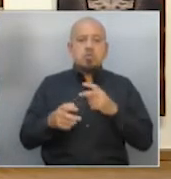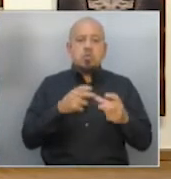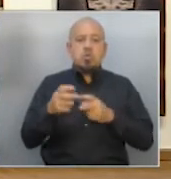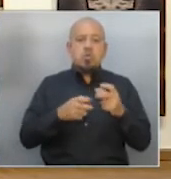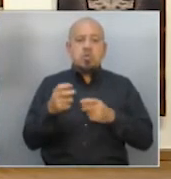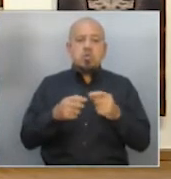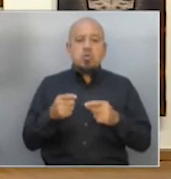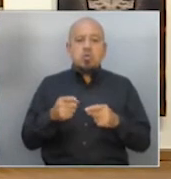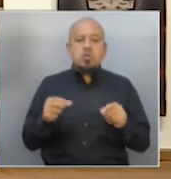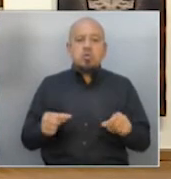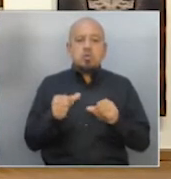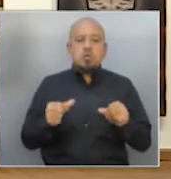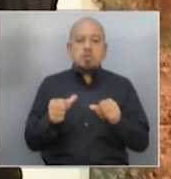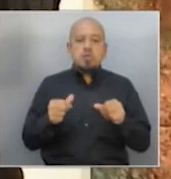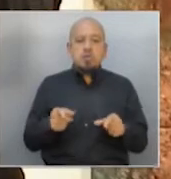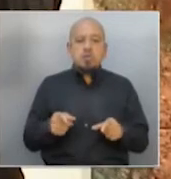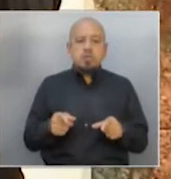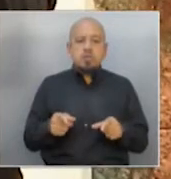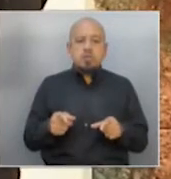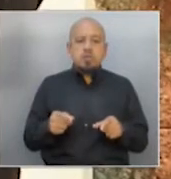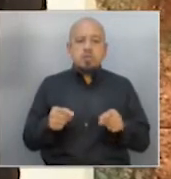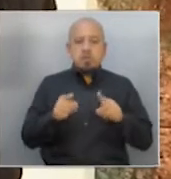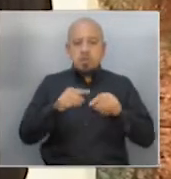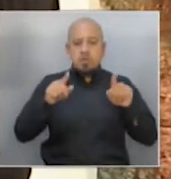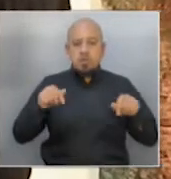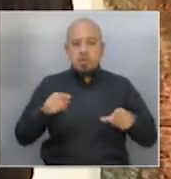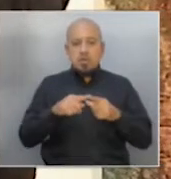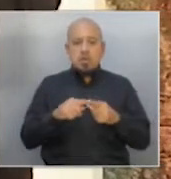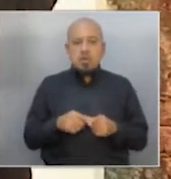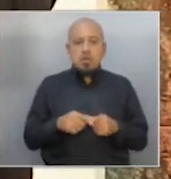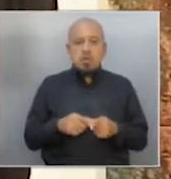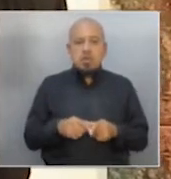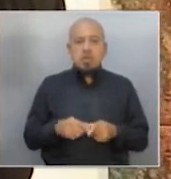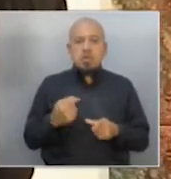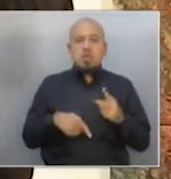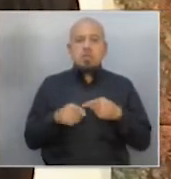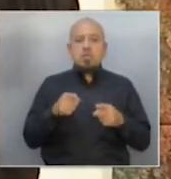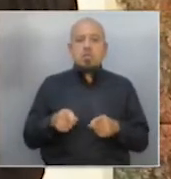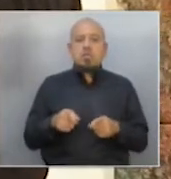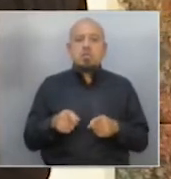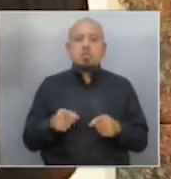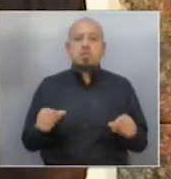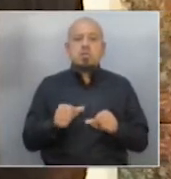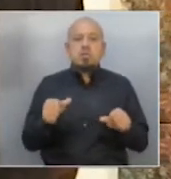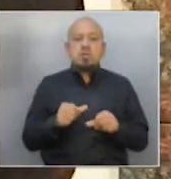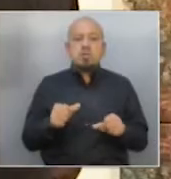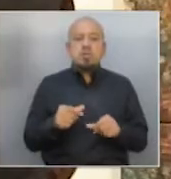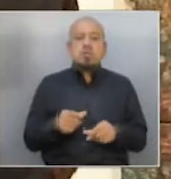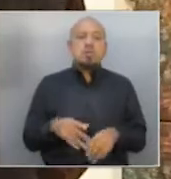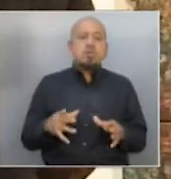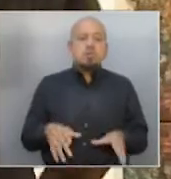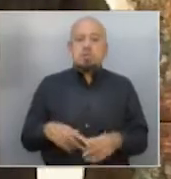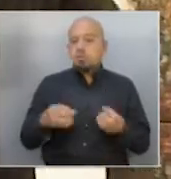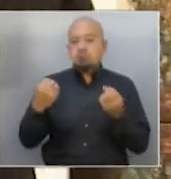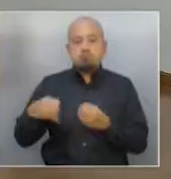se formaban capas que eran bellísimas. Y sin embargo eso está destinado al desecho, ¿no? Normalmente el producto está diseñado para eso,